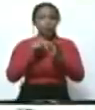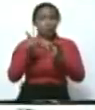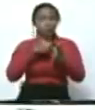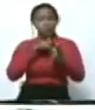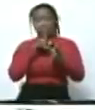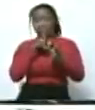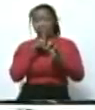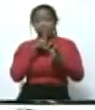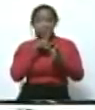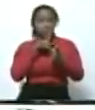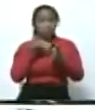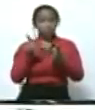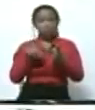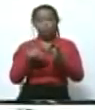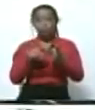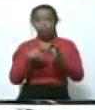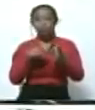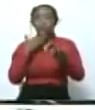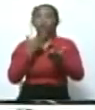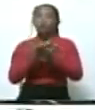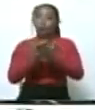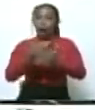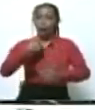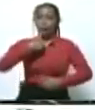eso es horrible, ¿no? Propóngame a mí.